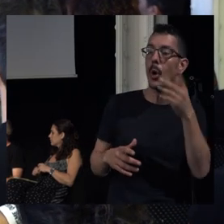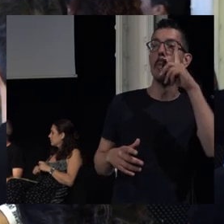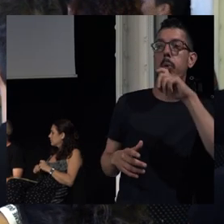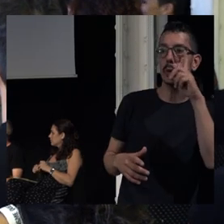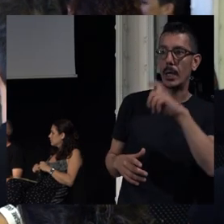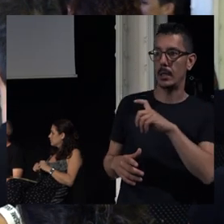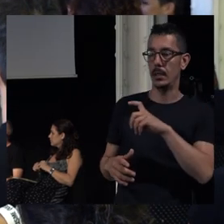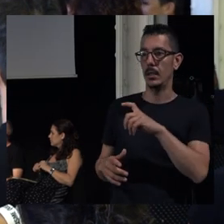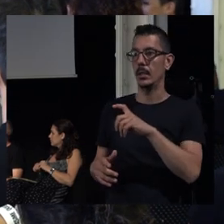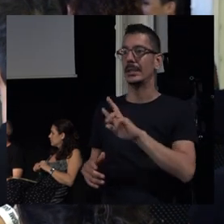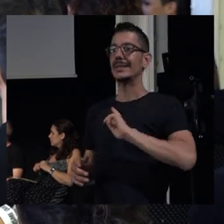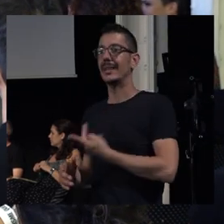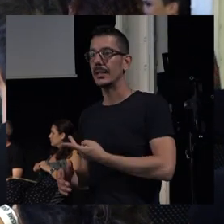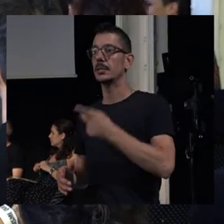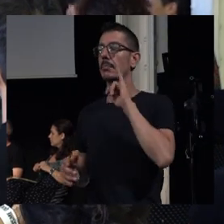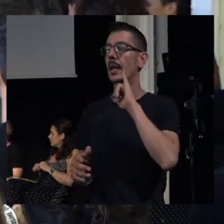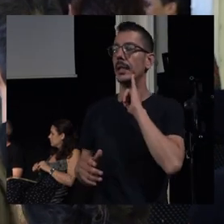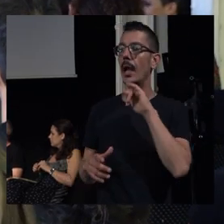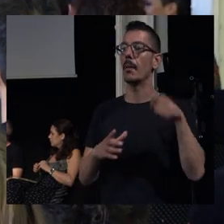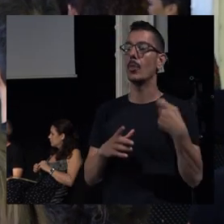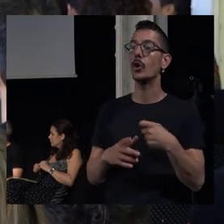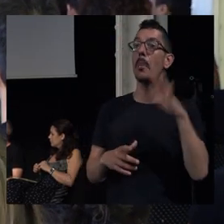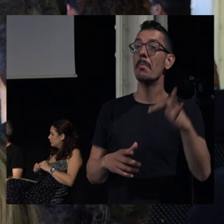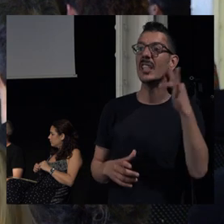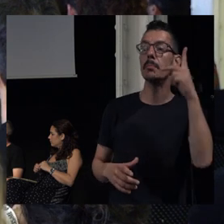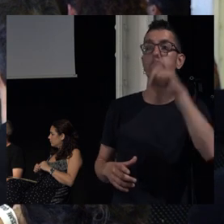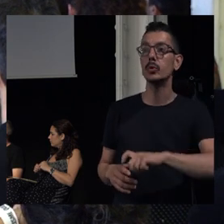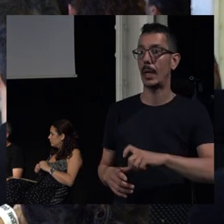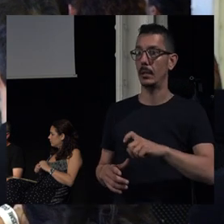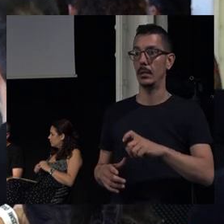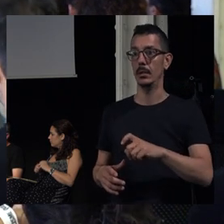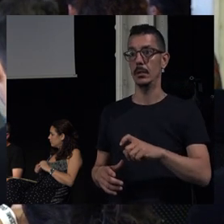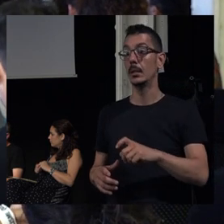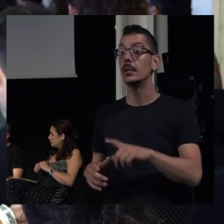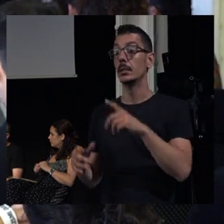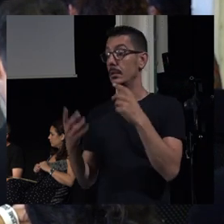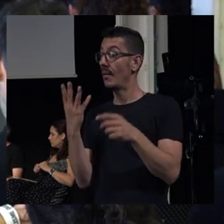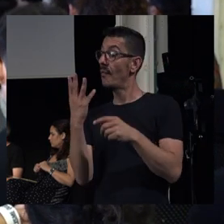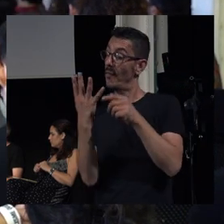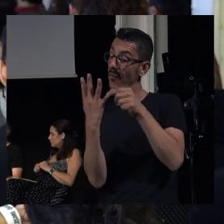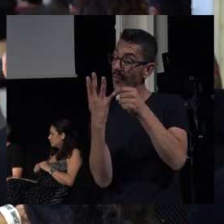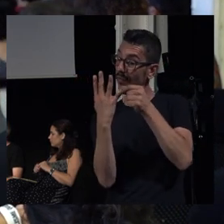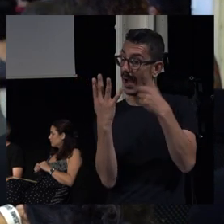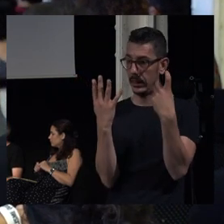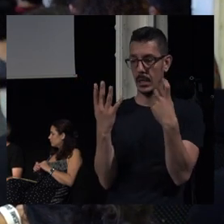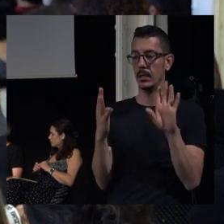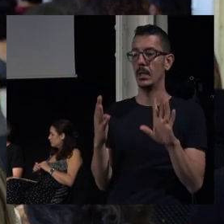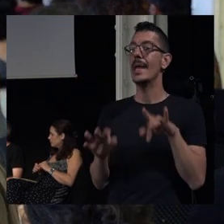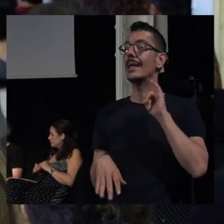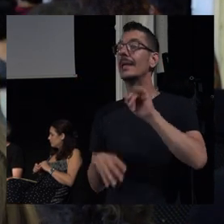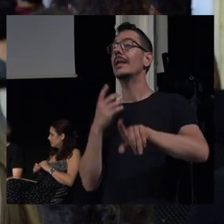firmamos transmaricabollo puta, entonces coordinadoras o asambleas transmaricabollo putas. Y luego el tema, ya me perdonaréis, el